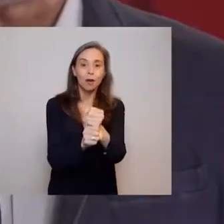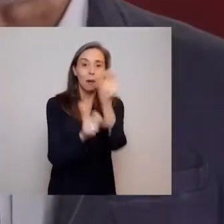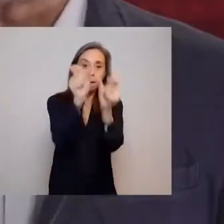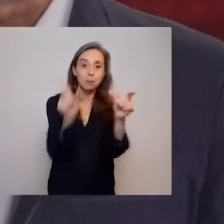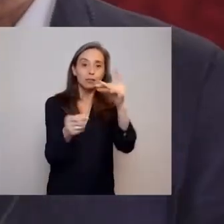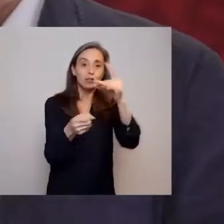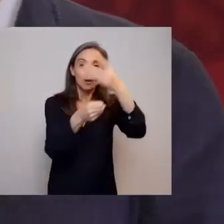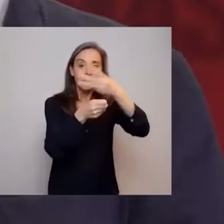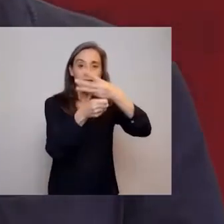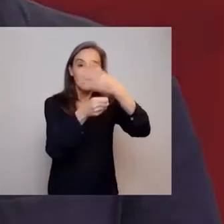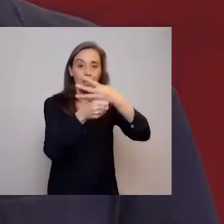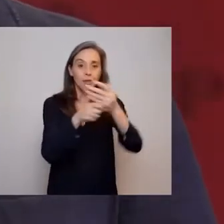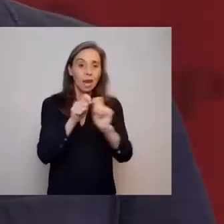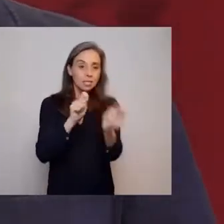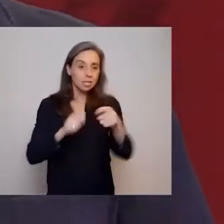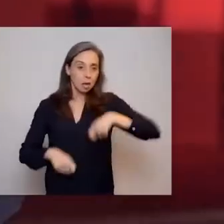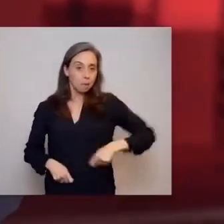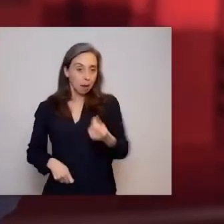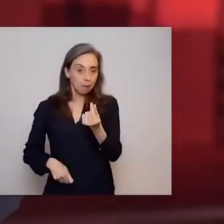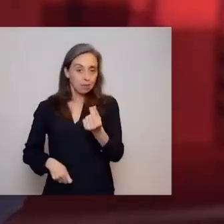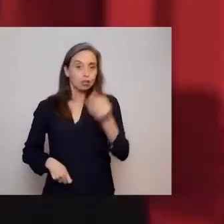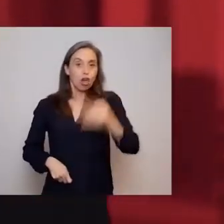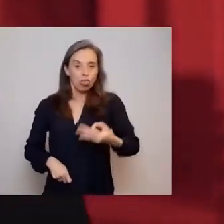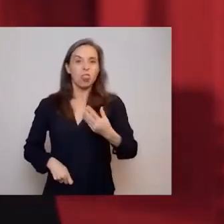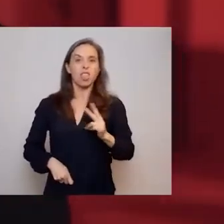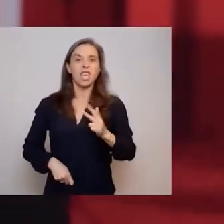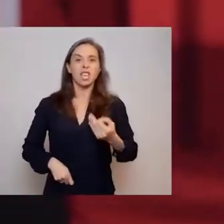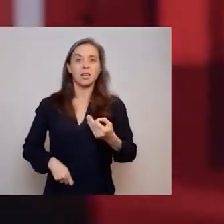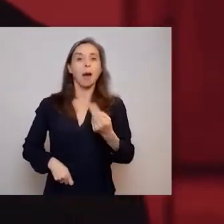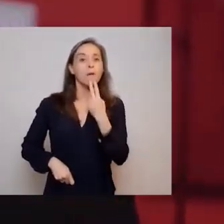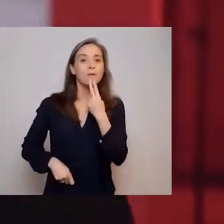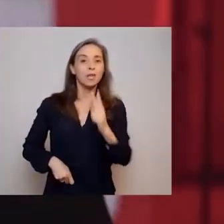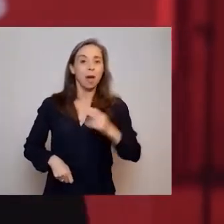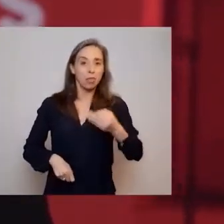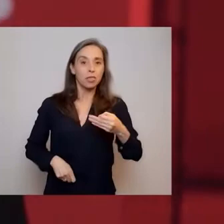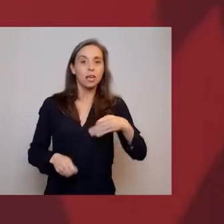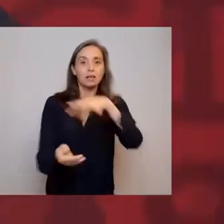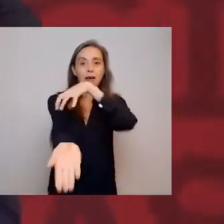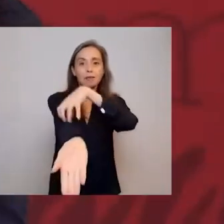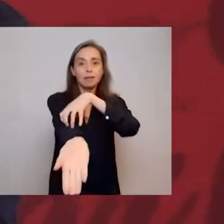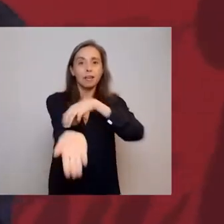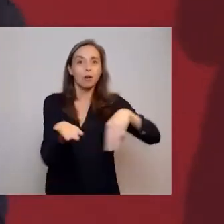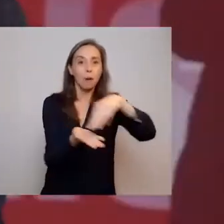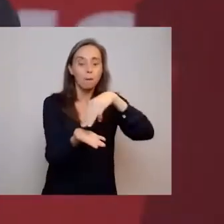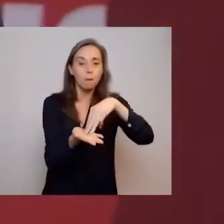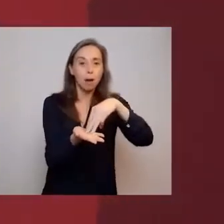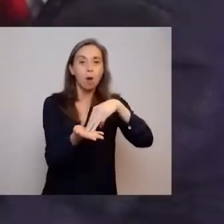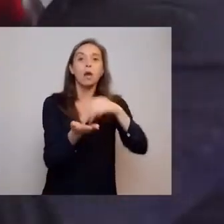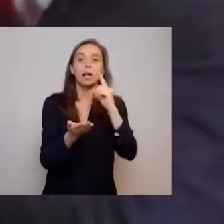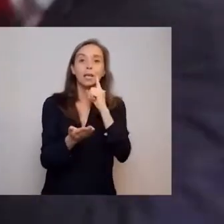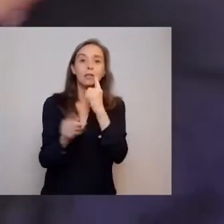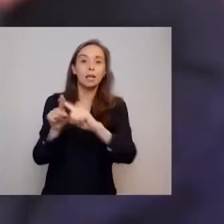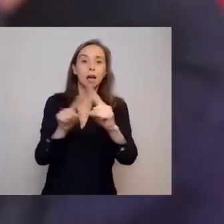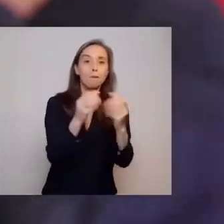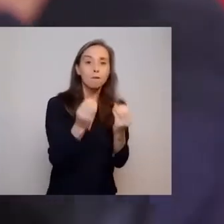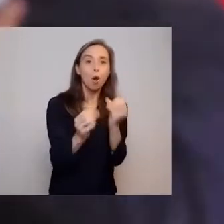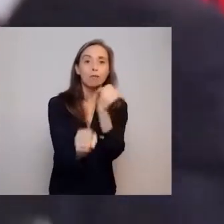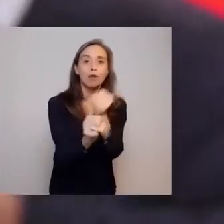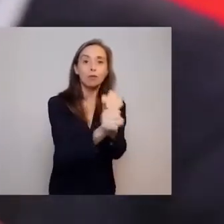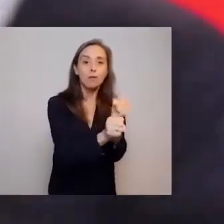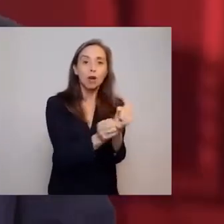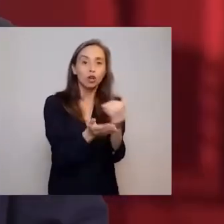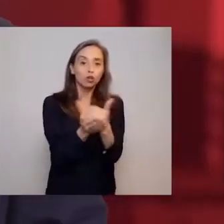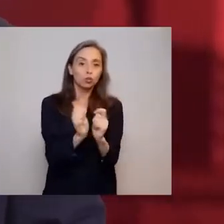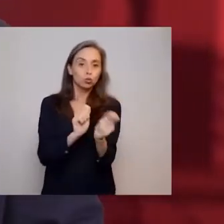Trabajaré para que los adultos mayores tengan previsión digna y vida digna. Una región del Maule que tenga calidad de fuente de trabajo